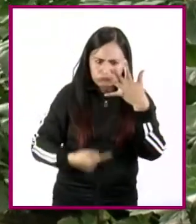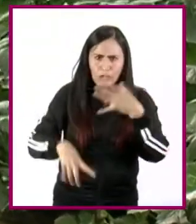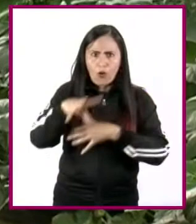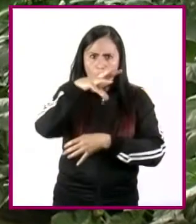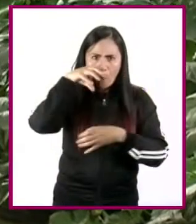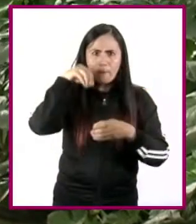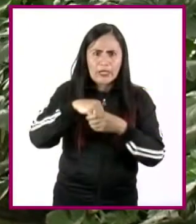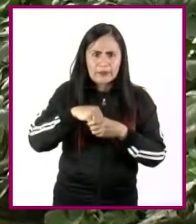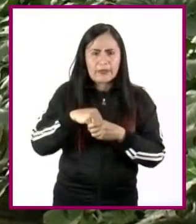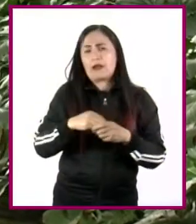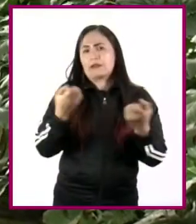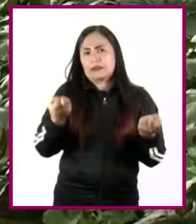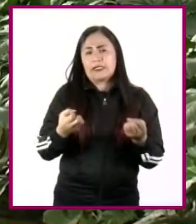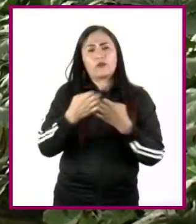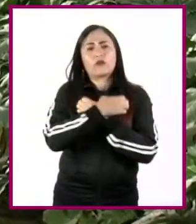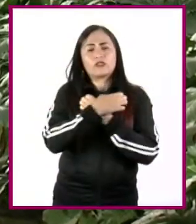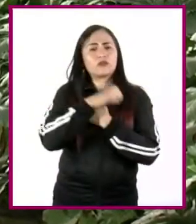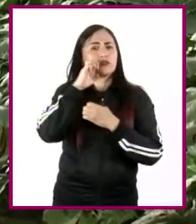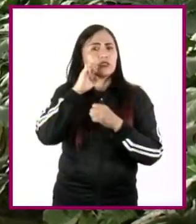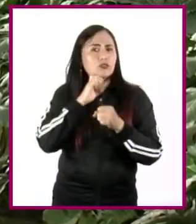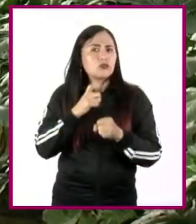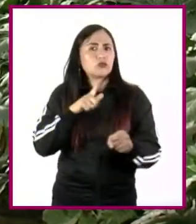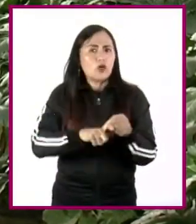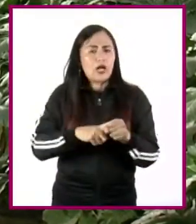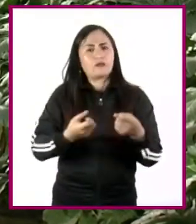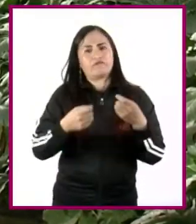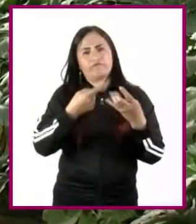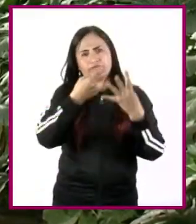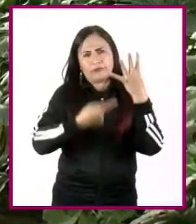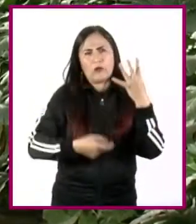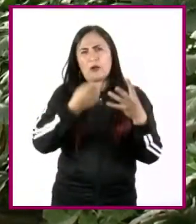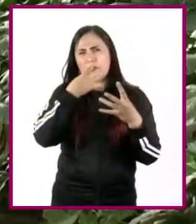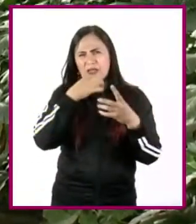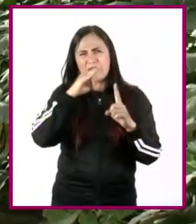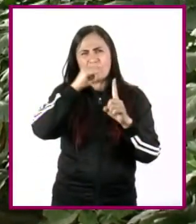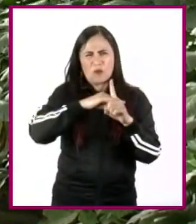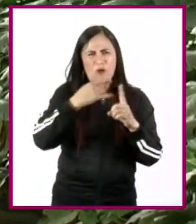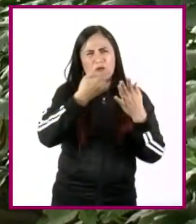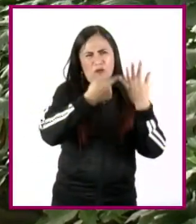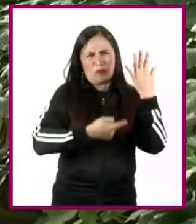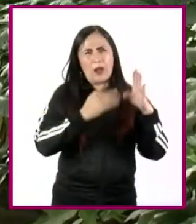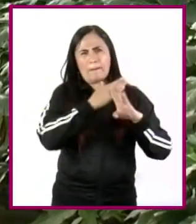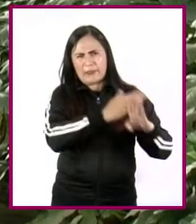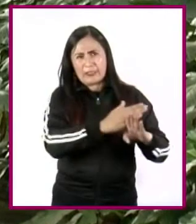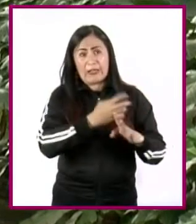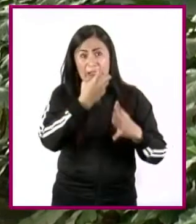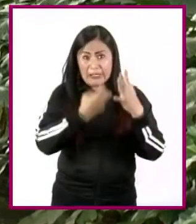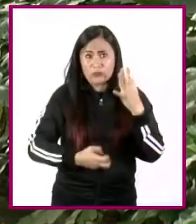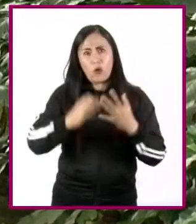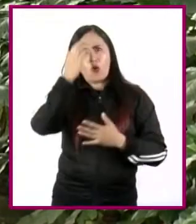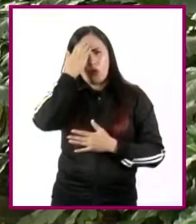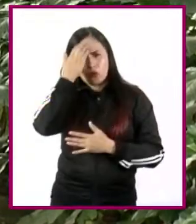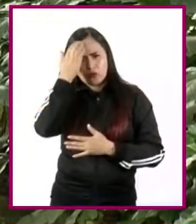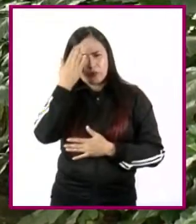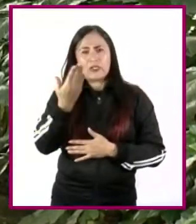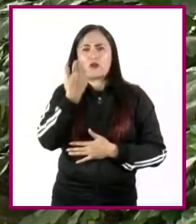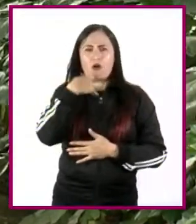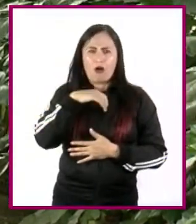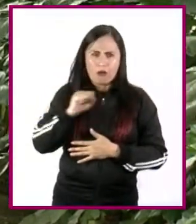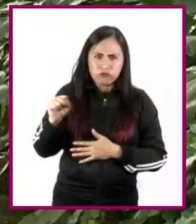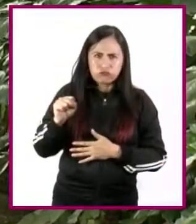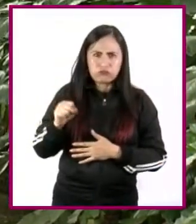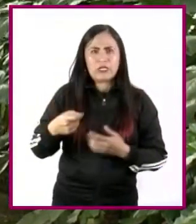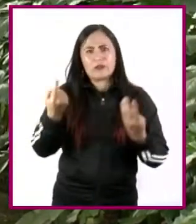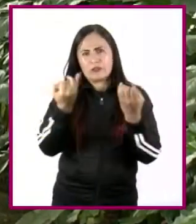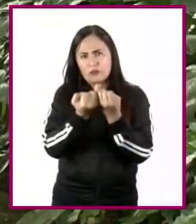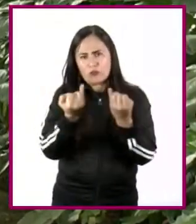educación sexual, métodos anticonceptivos, nos brinde conocimientos, habilidades, actitudes y valores que nos